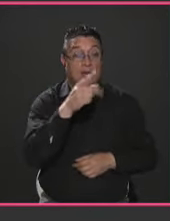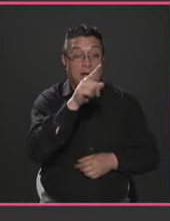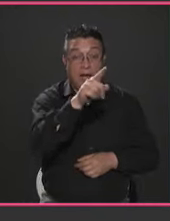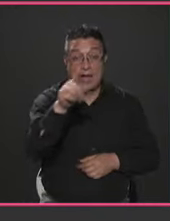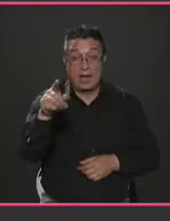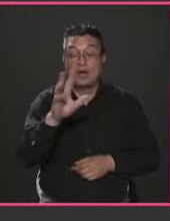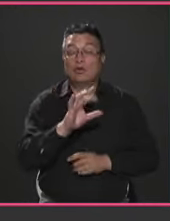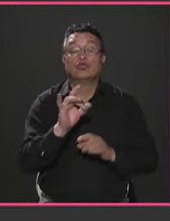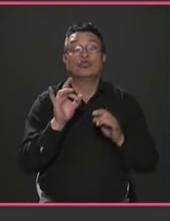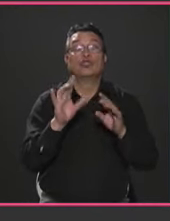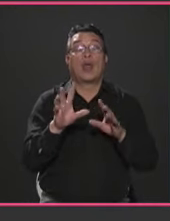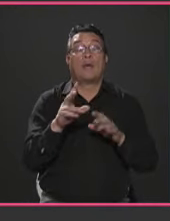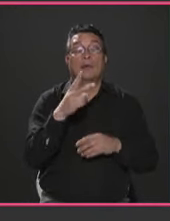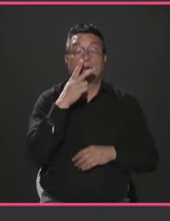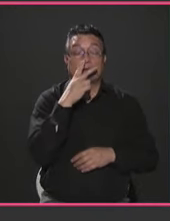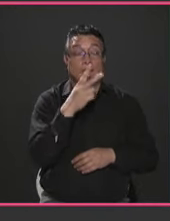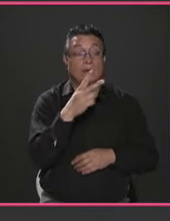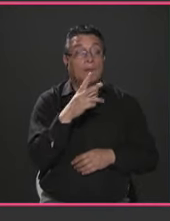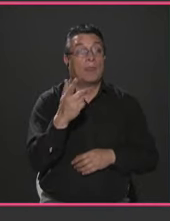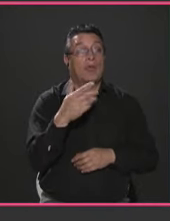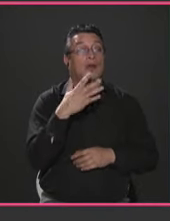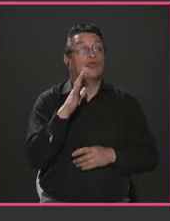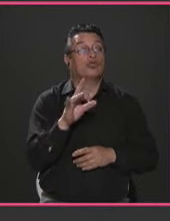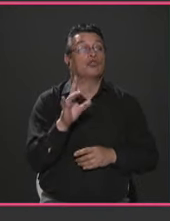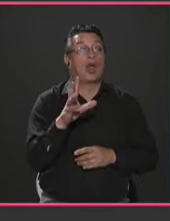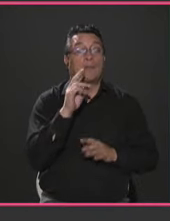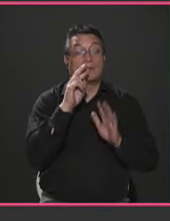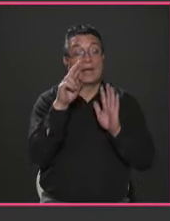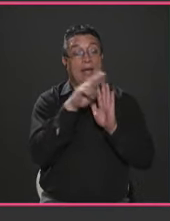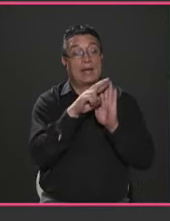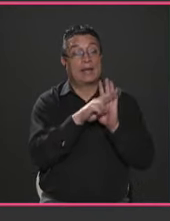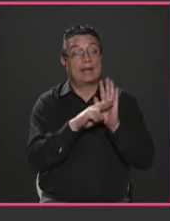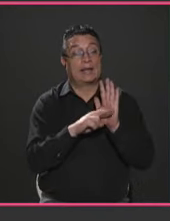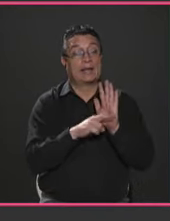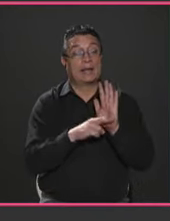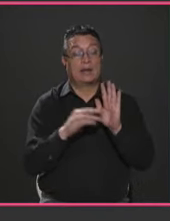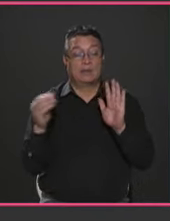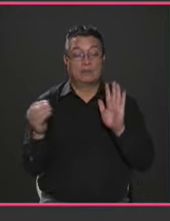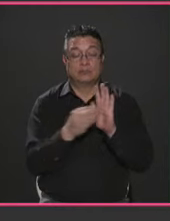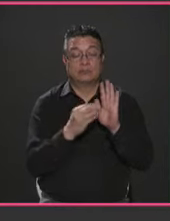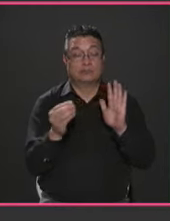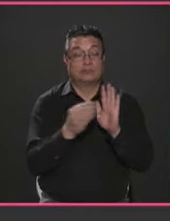nada más que es poner reglas como